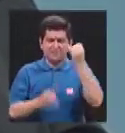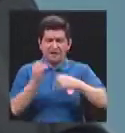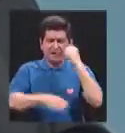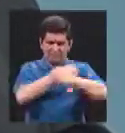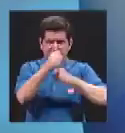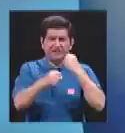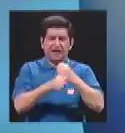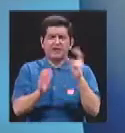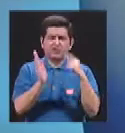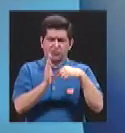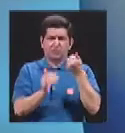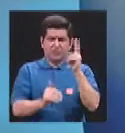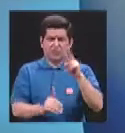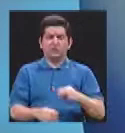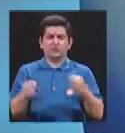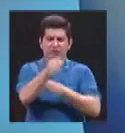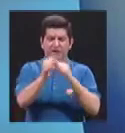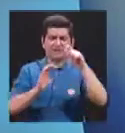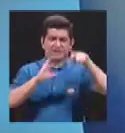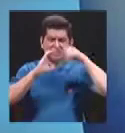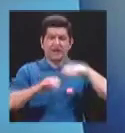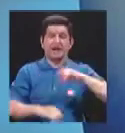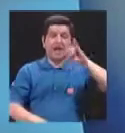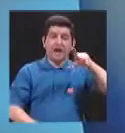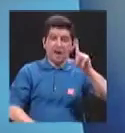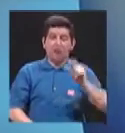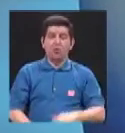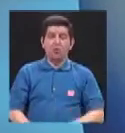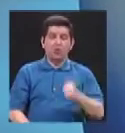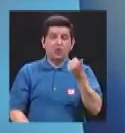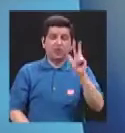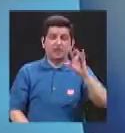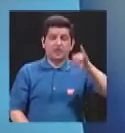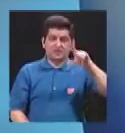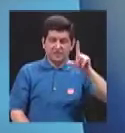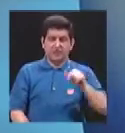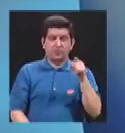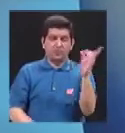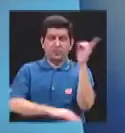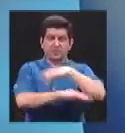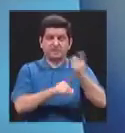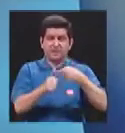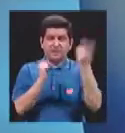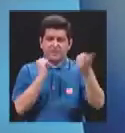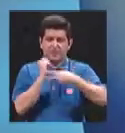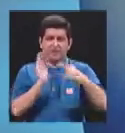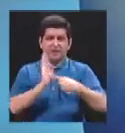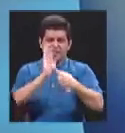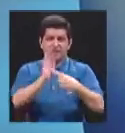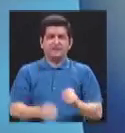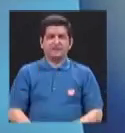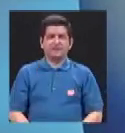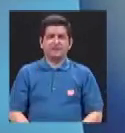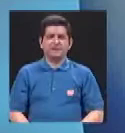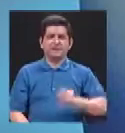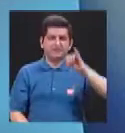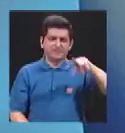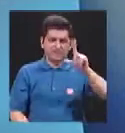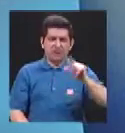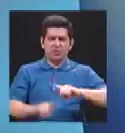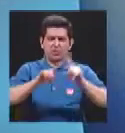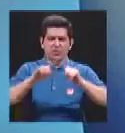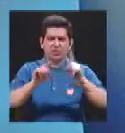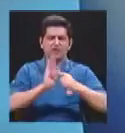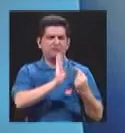fin de año 2012. Para el fin del año 2012. Se exhibió en julio, el 13 de julio, que fue el día que se estrenó. Durante